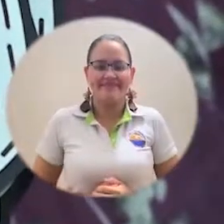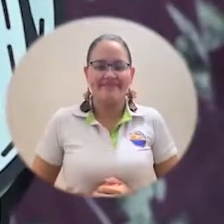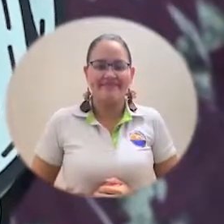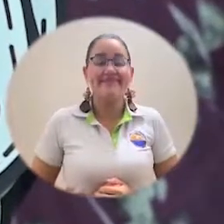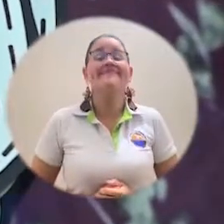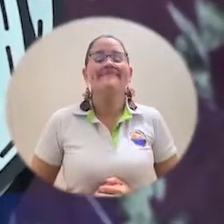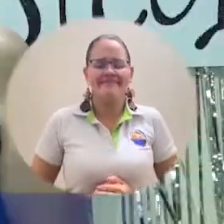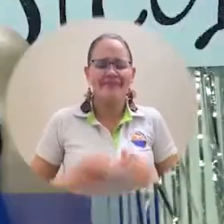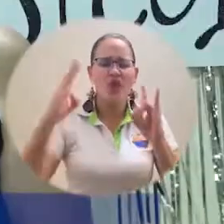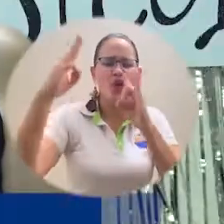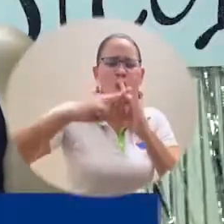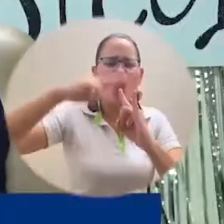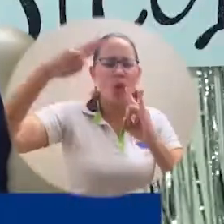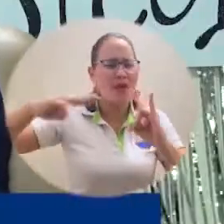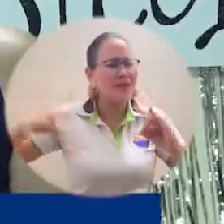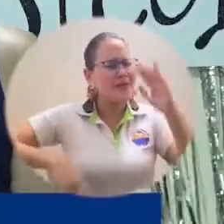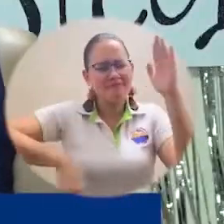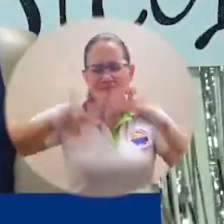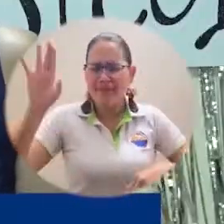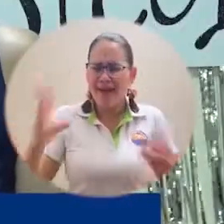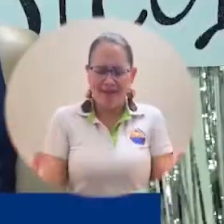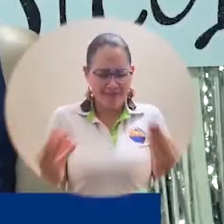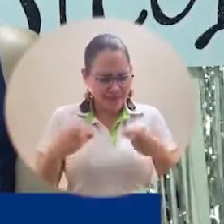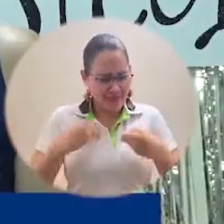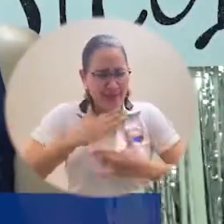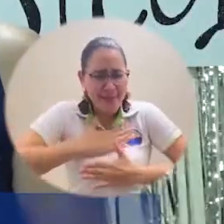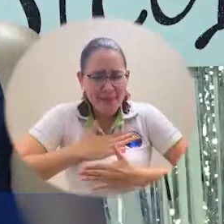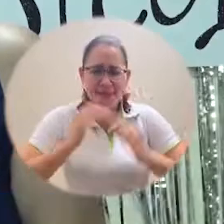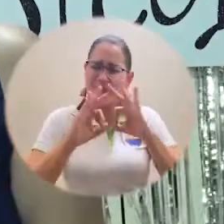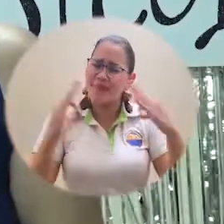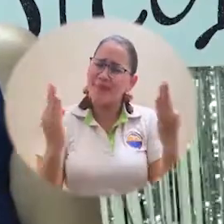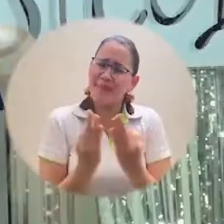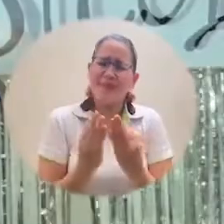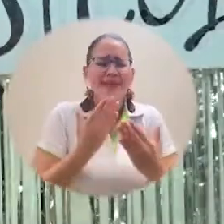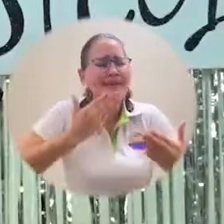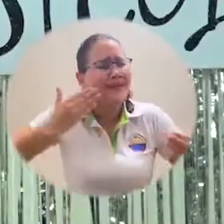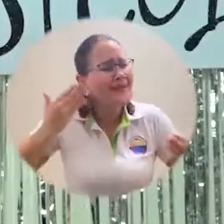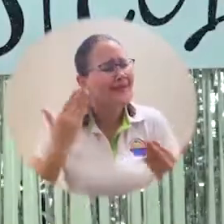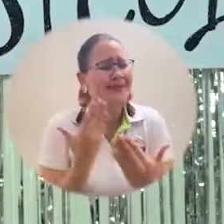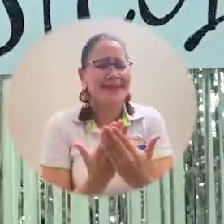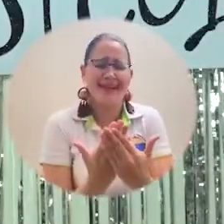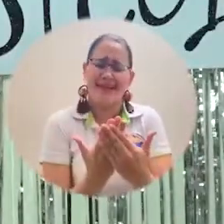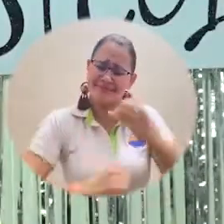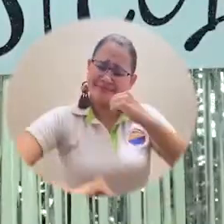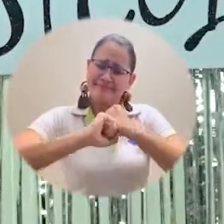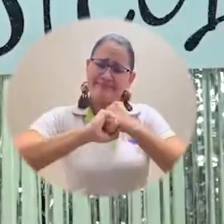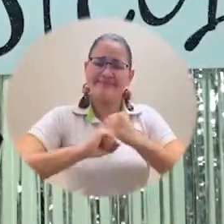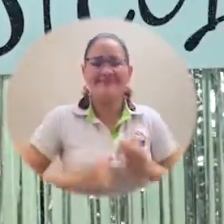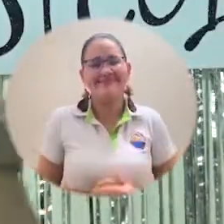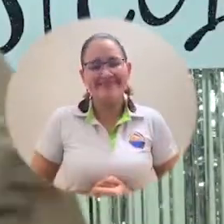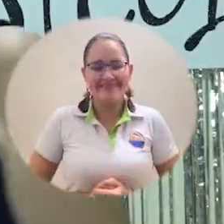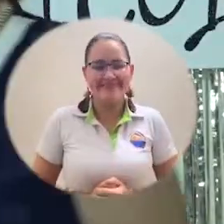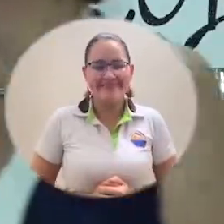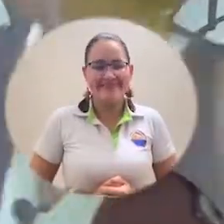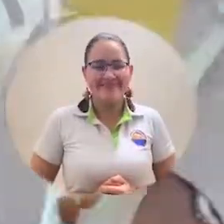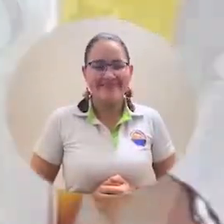La Universidad del Magdalena ha sido todo para mi familia. Muchas gracias, Universidad, por el apoyo.